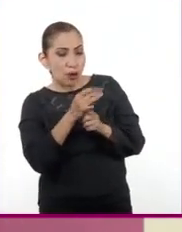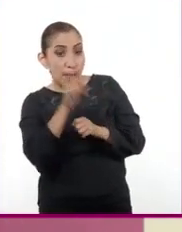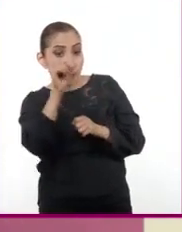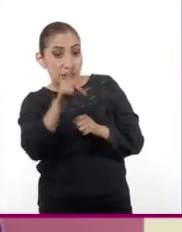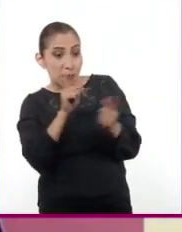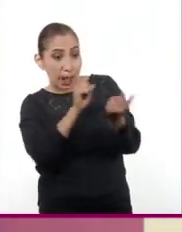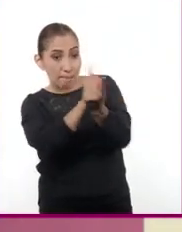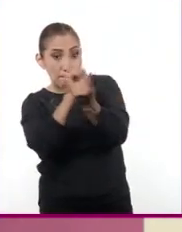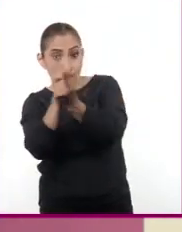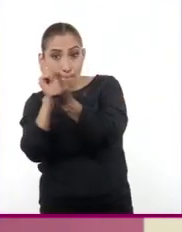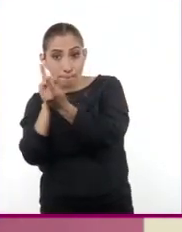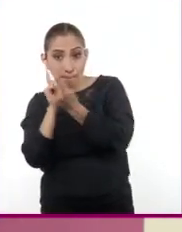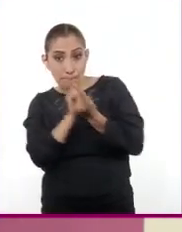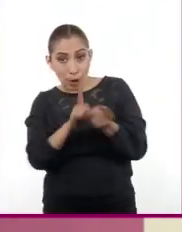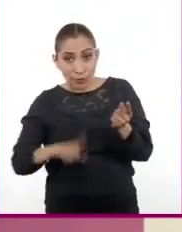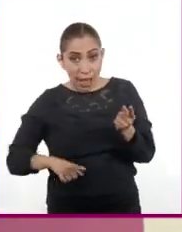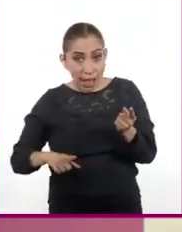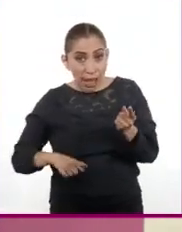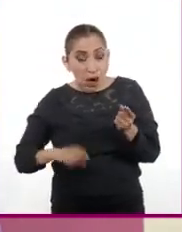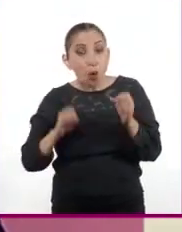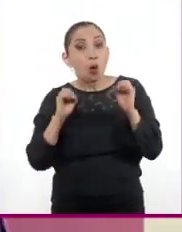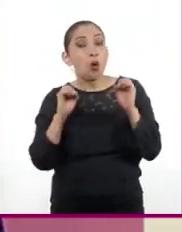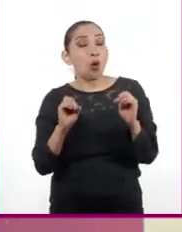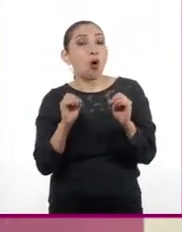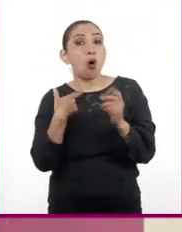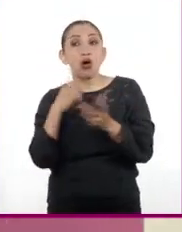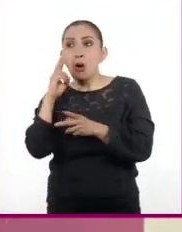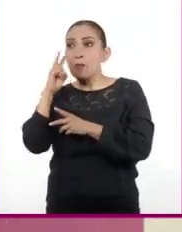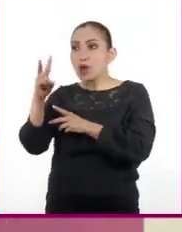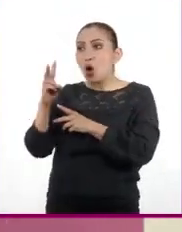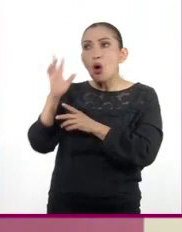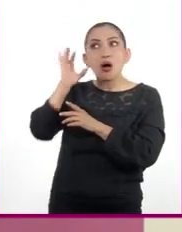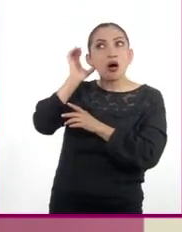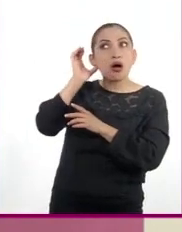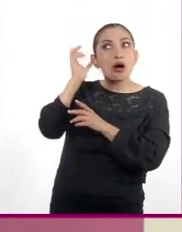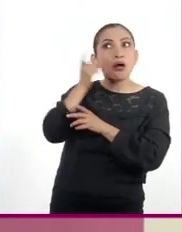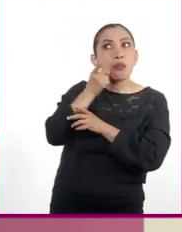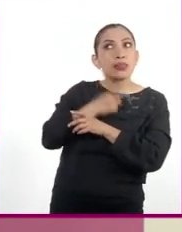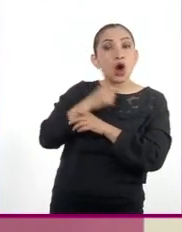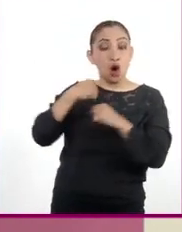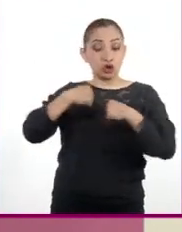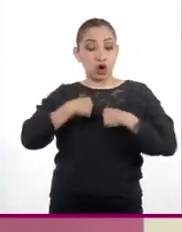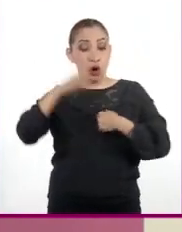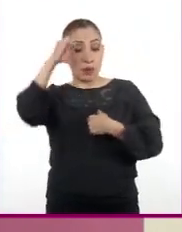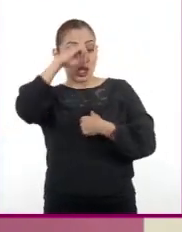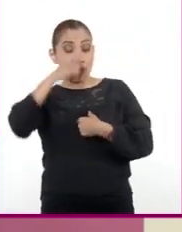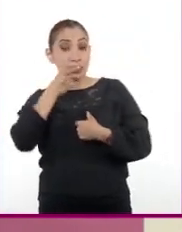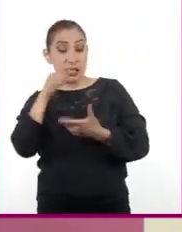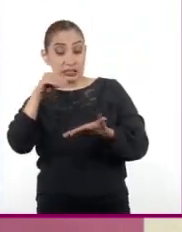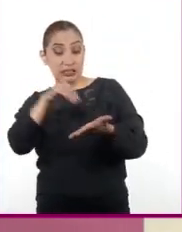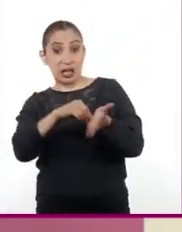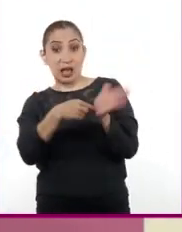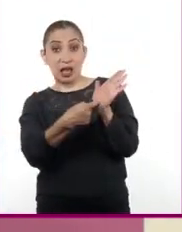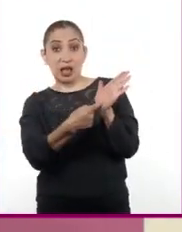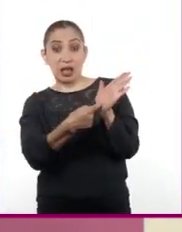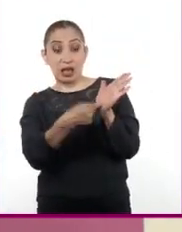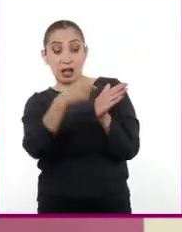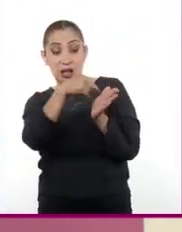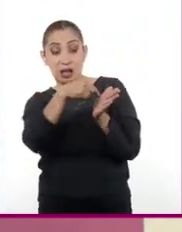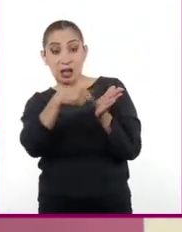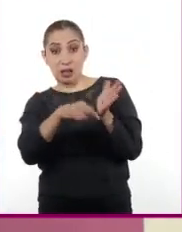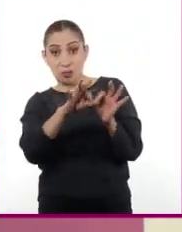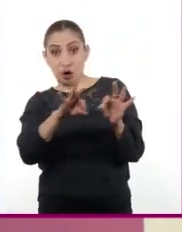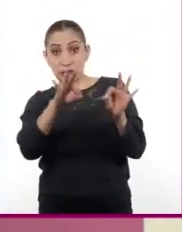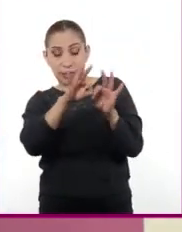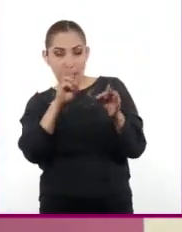propias instancias públicas difunden, si lo oyó en un pasillo, si es su propia interpretación. Todos esos planos es